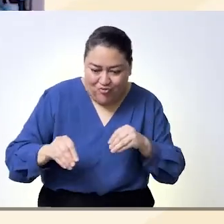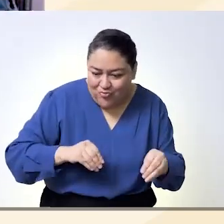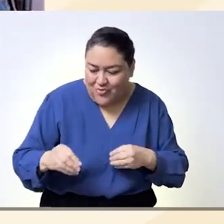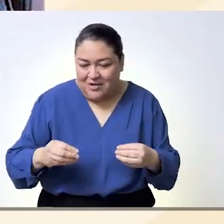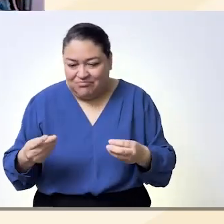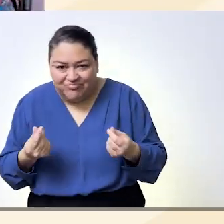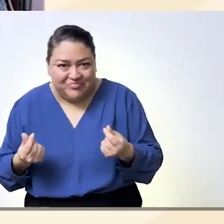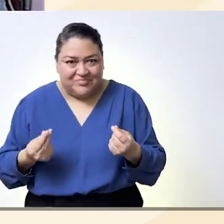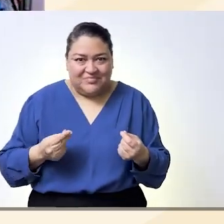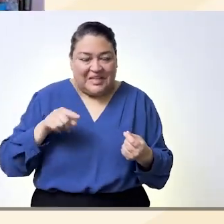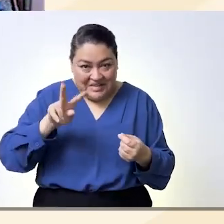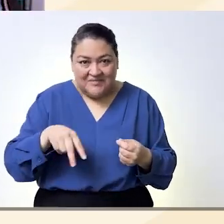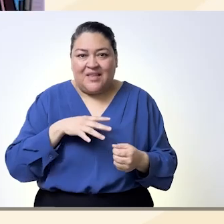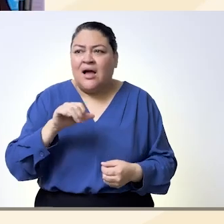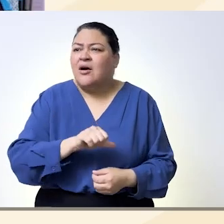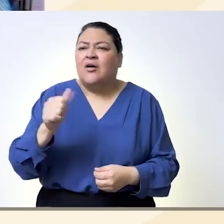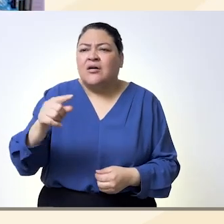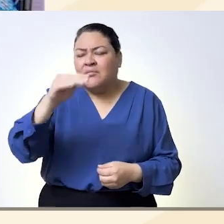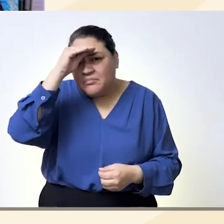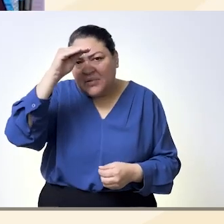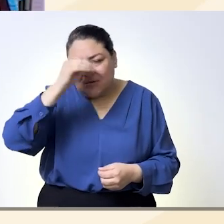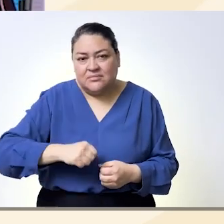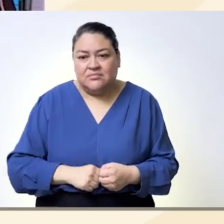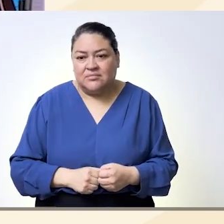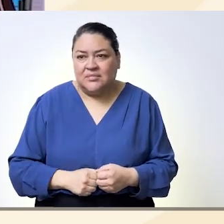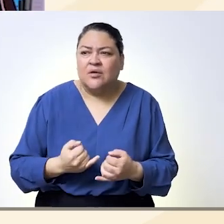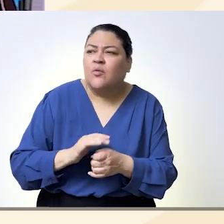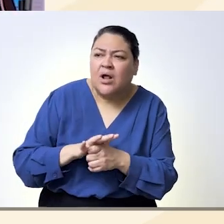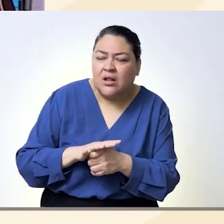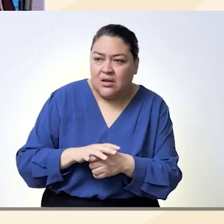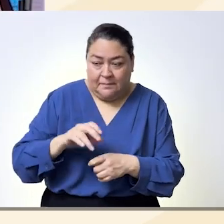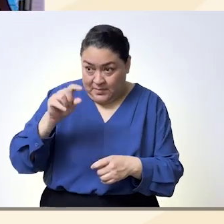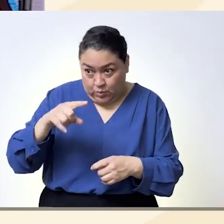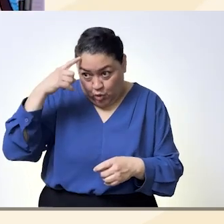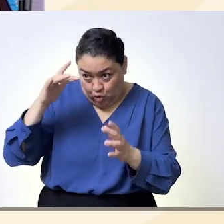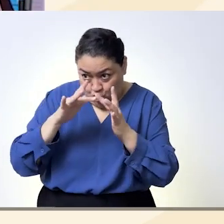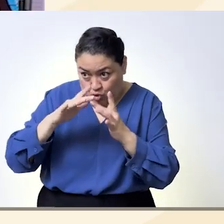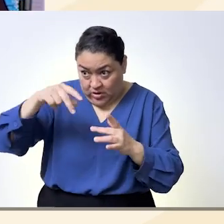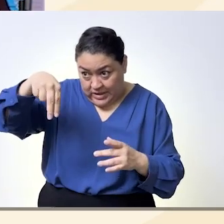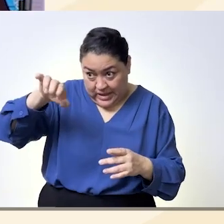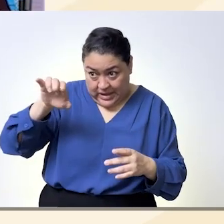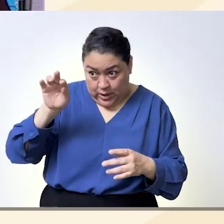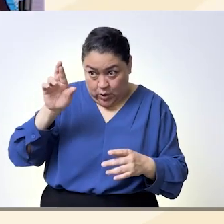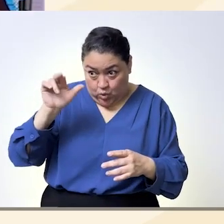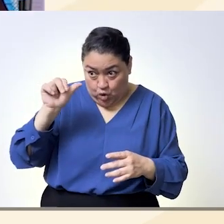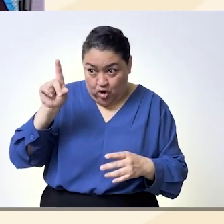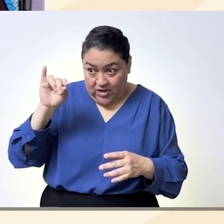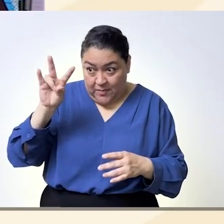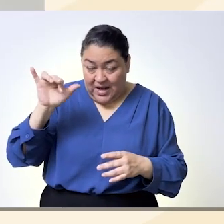de intensidad, de movimiento, de flujo. Sí. ¿Hay alguna otra que se te ocurre en este ¿Neurodivergencia momento? o de bipolaridad? Neurodivergencia.